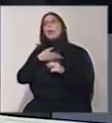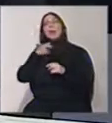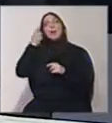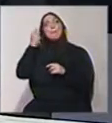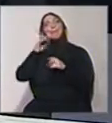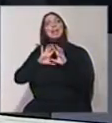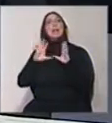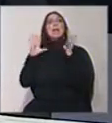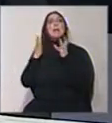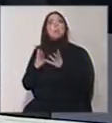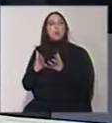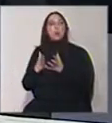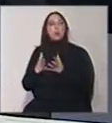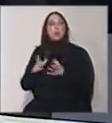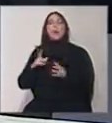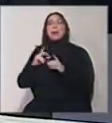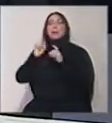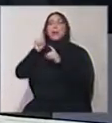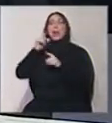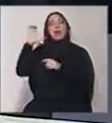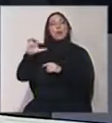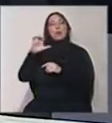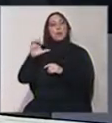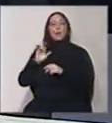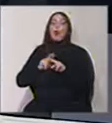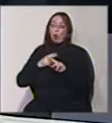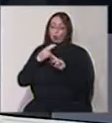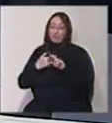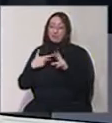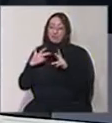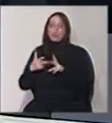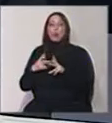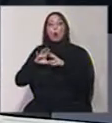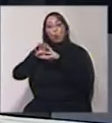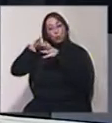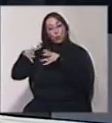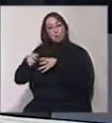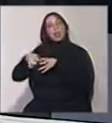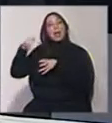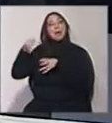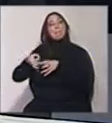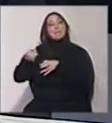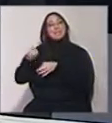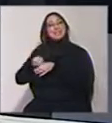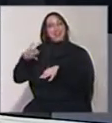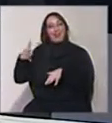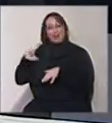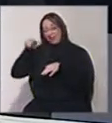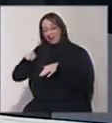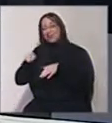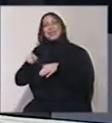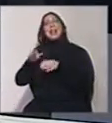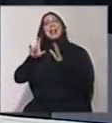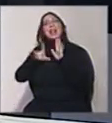en el mundo, particularmente en los países europeos. Reitero, a partir de un cuerpo especializado, sometido a la